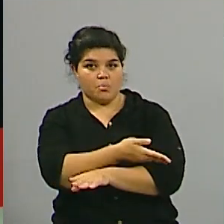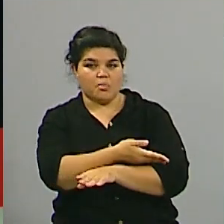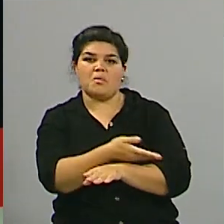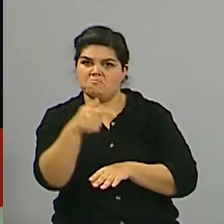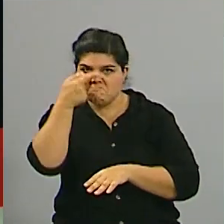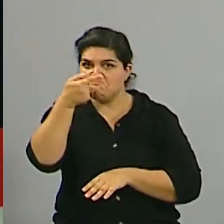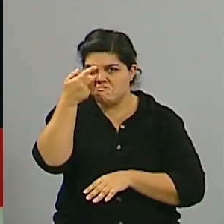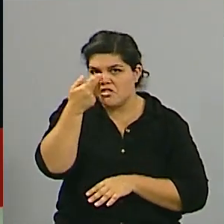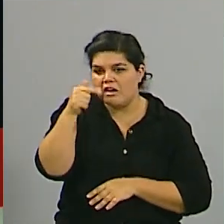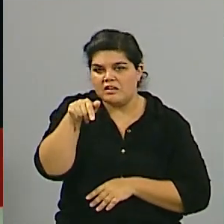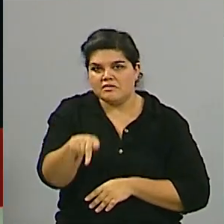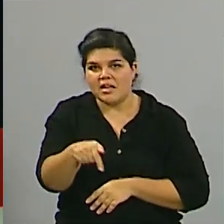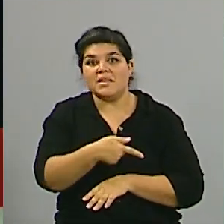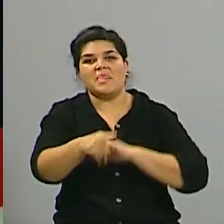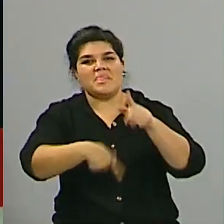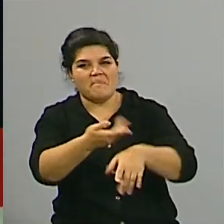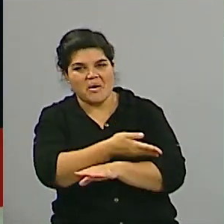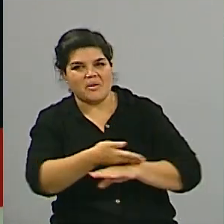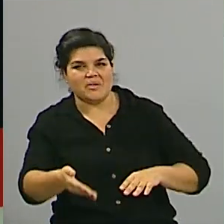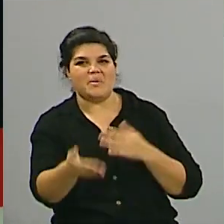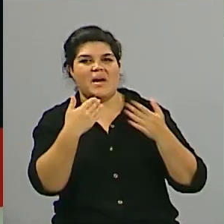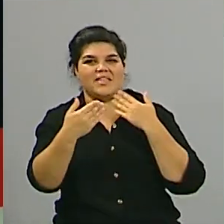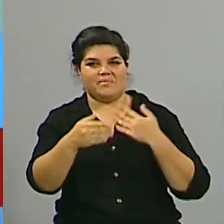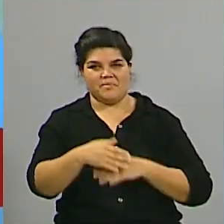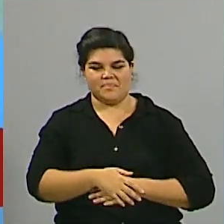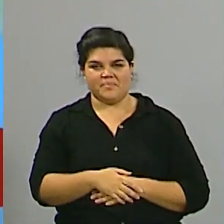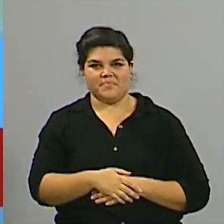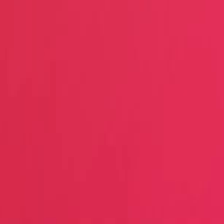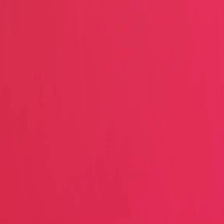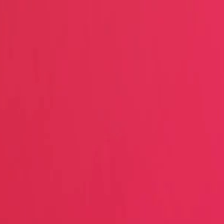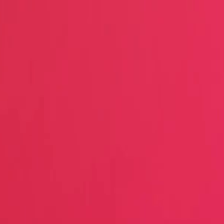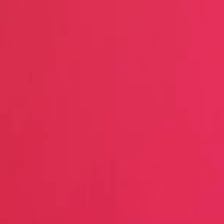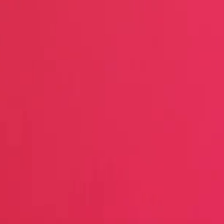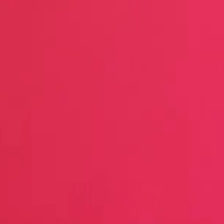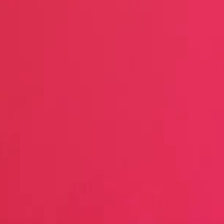muy interesante la charla. Enseguida continuamos con más chat político.